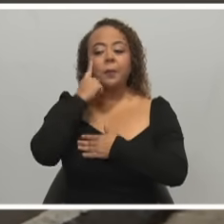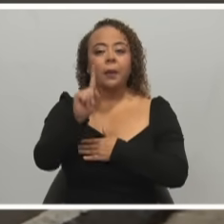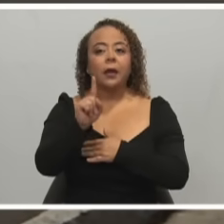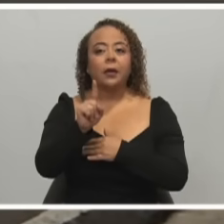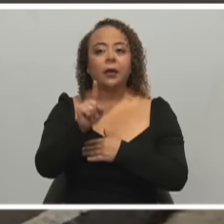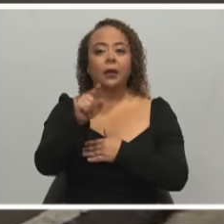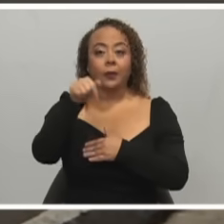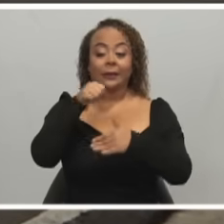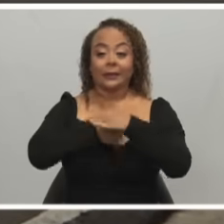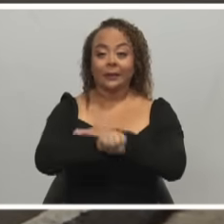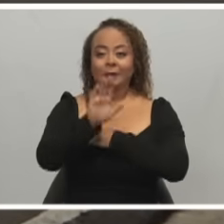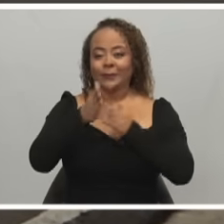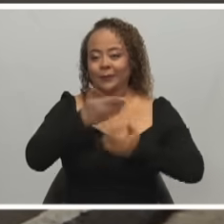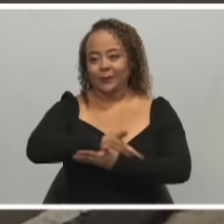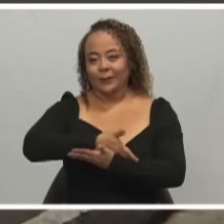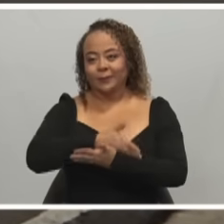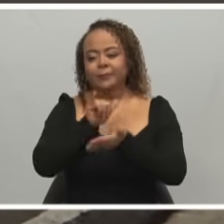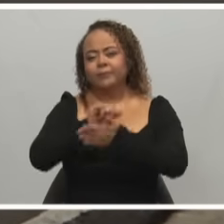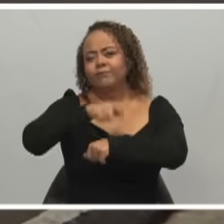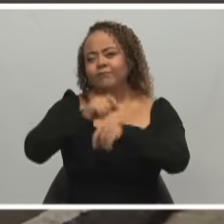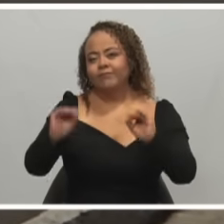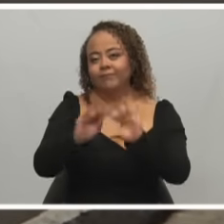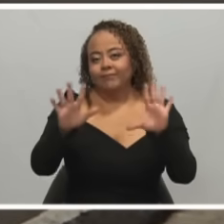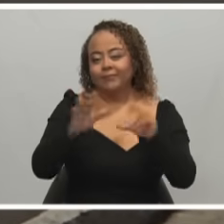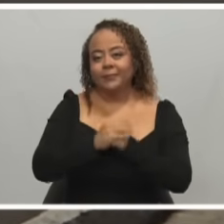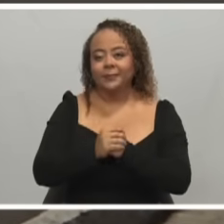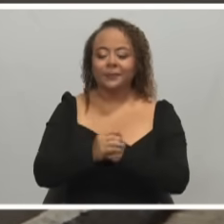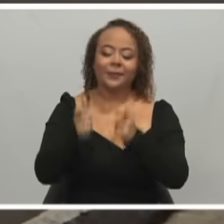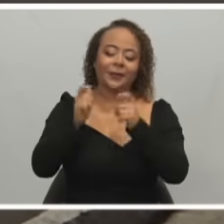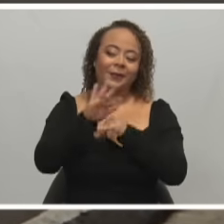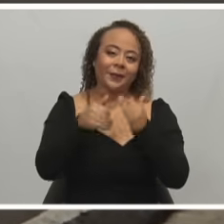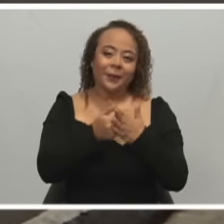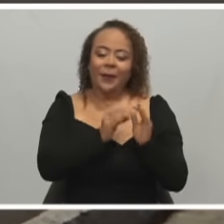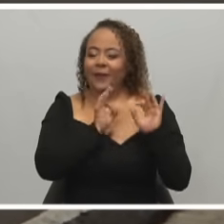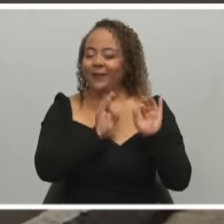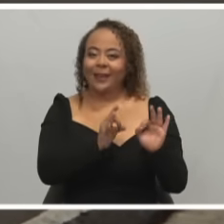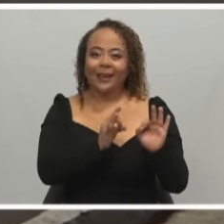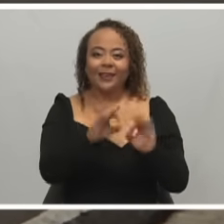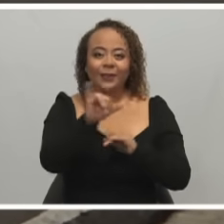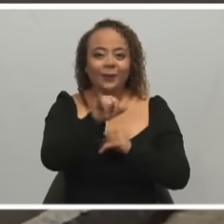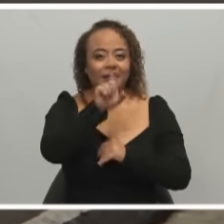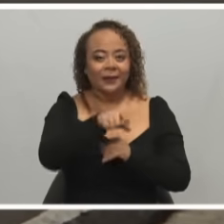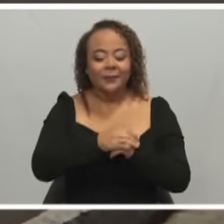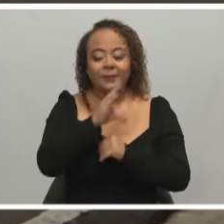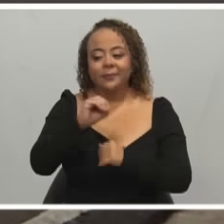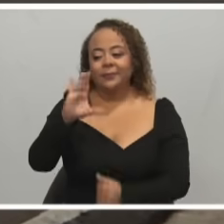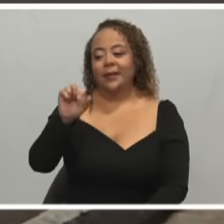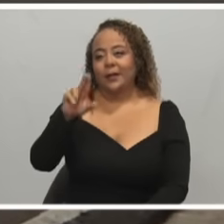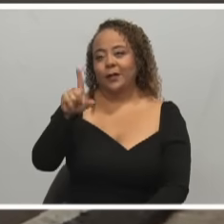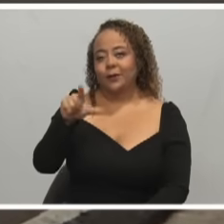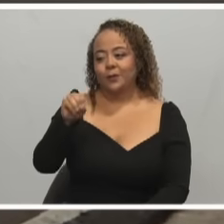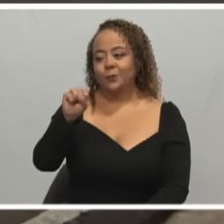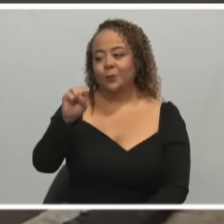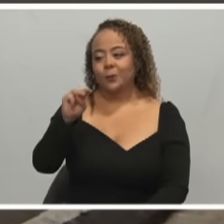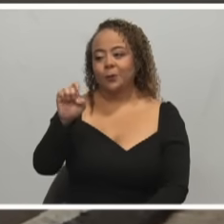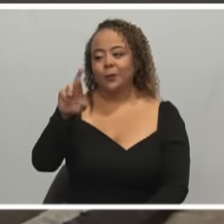el nacimiento de su bebé eso fue en horas de la mañana por dicha todo salió eh bien como correspondía y Carlos Mora en ahí